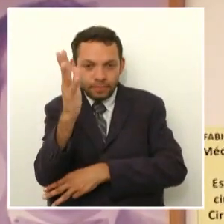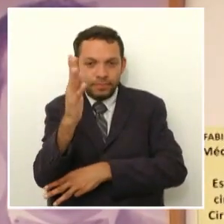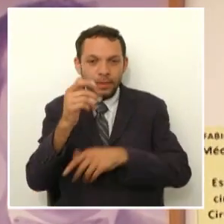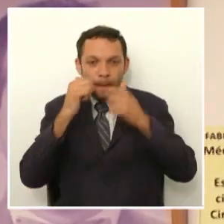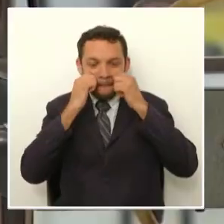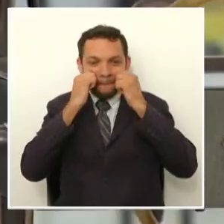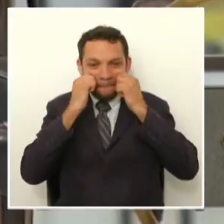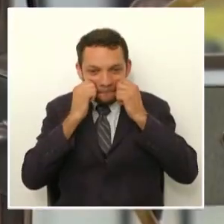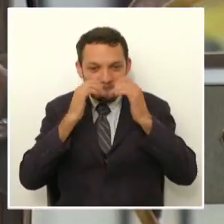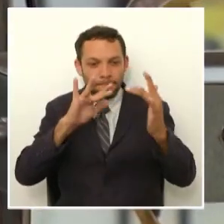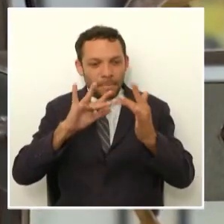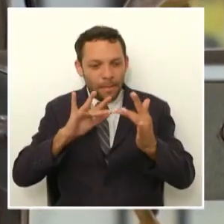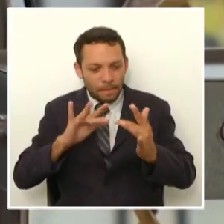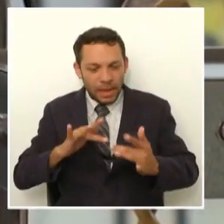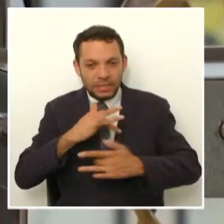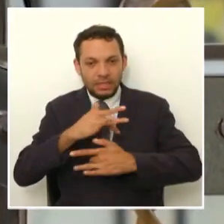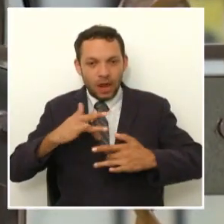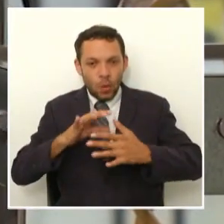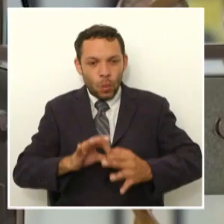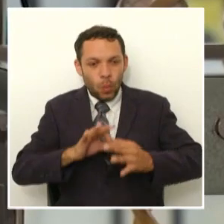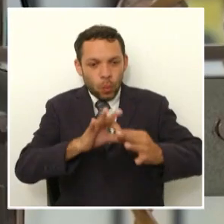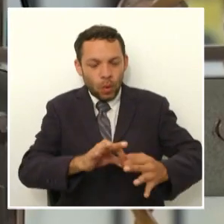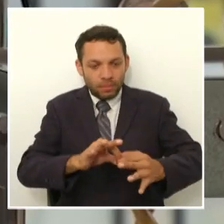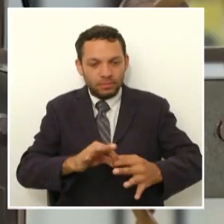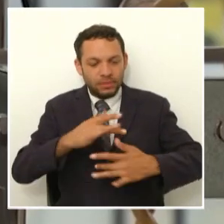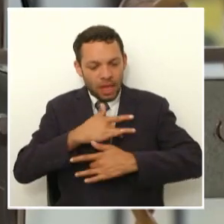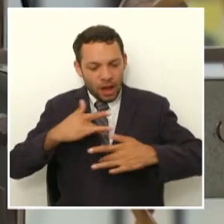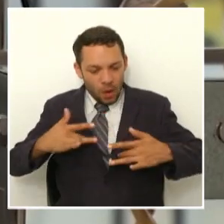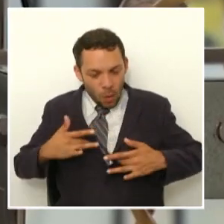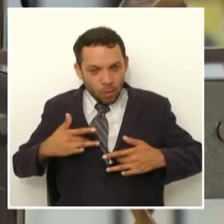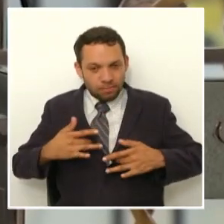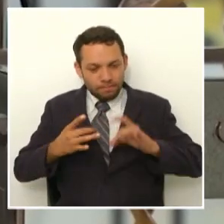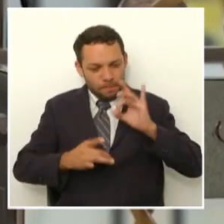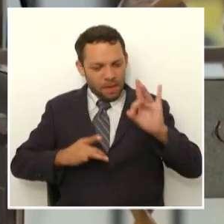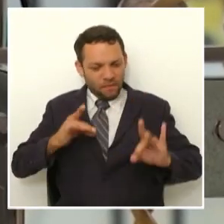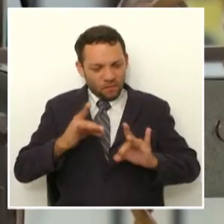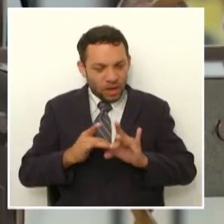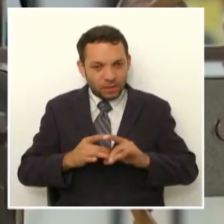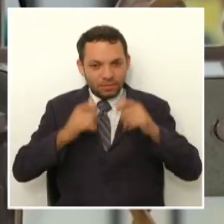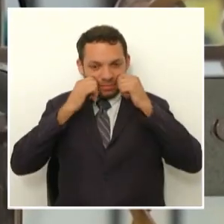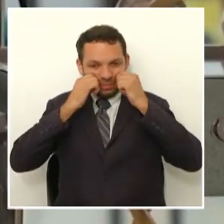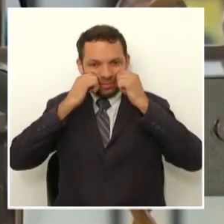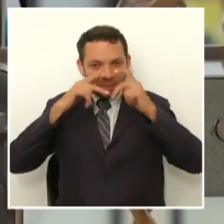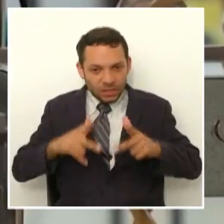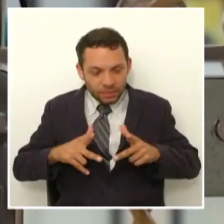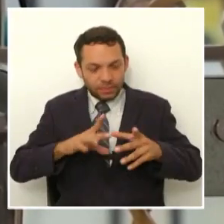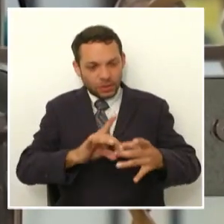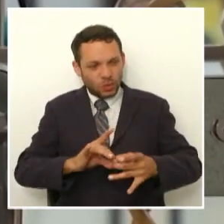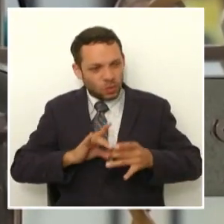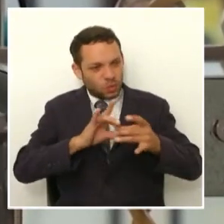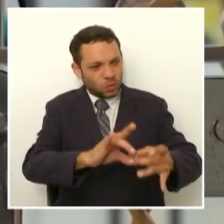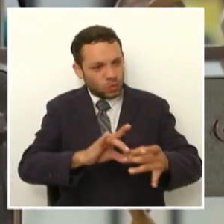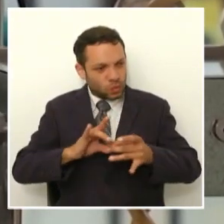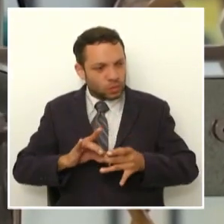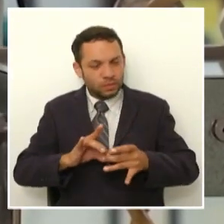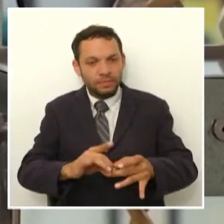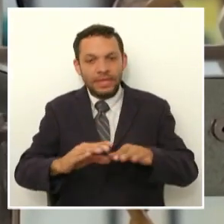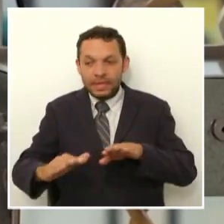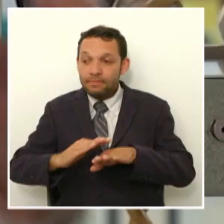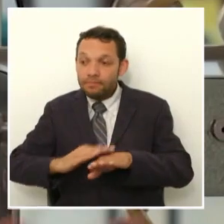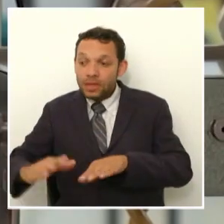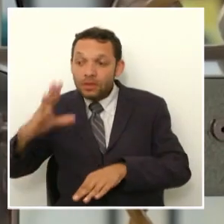Humanismo y Salud. Ahí no hablamos de medicina ni de nada. Ahí invitamos profesionales de la salud a que nos